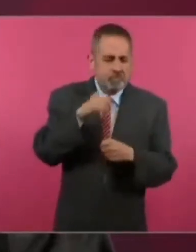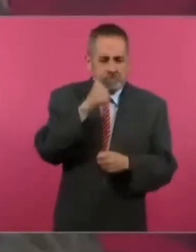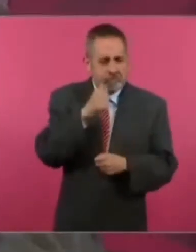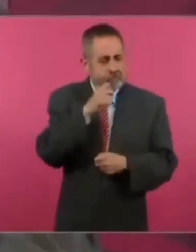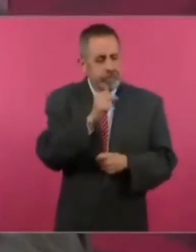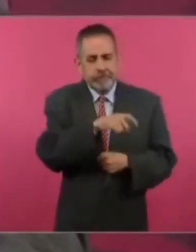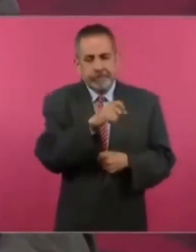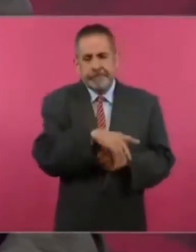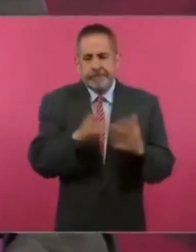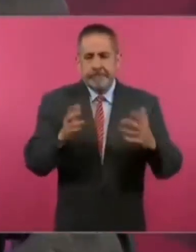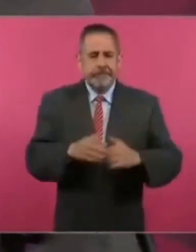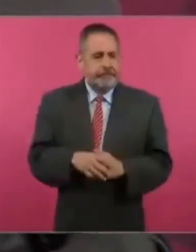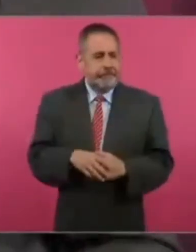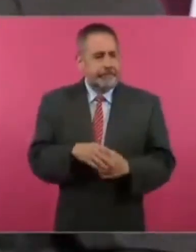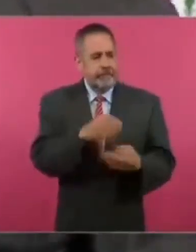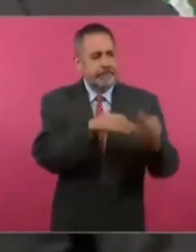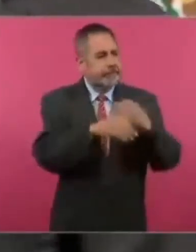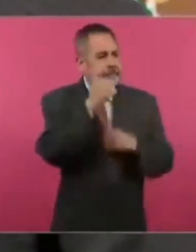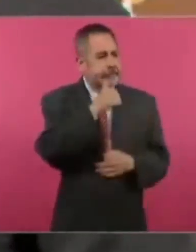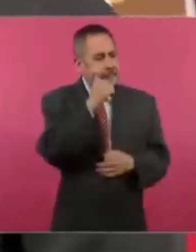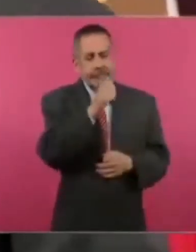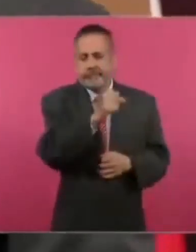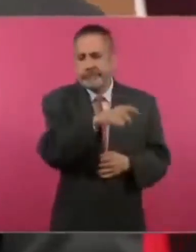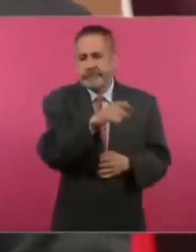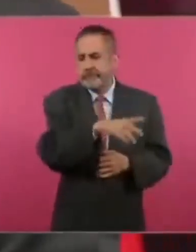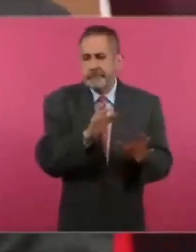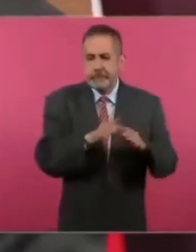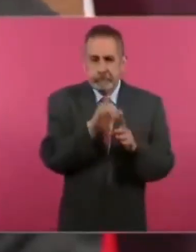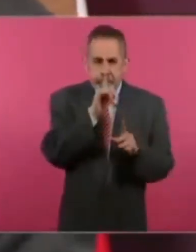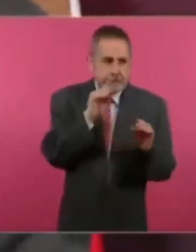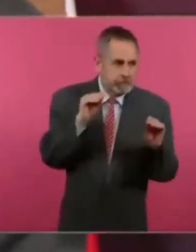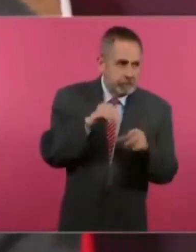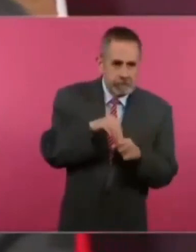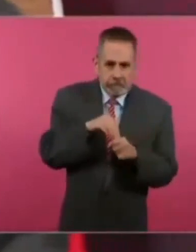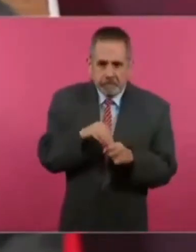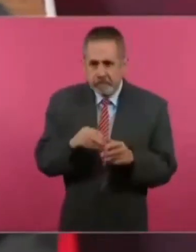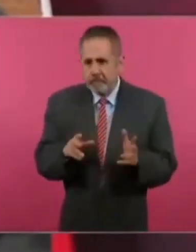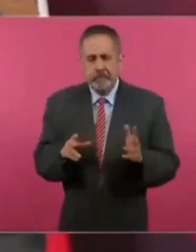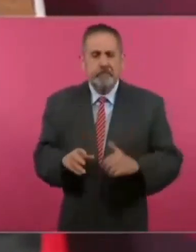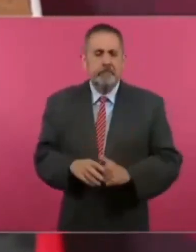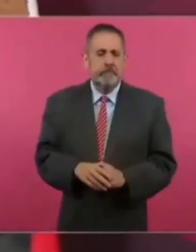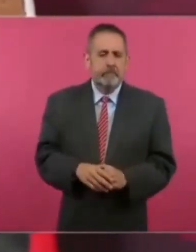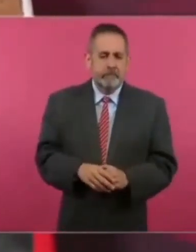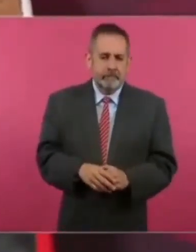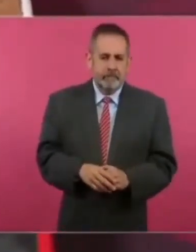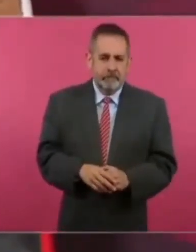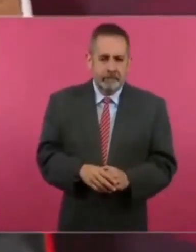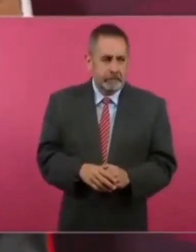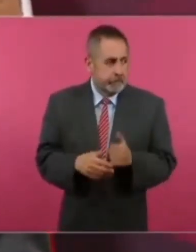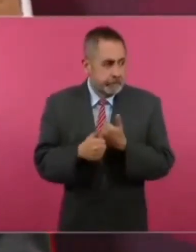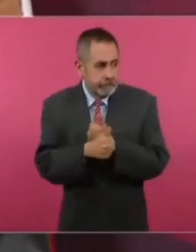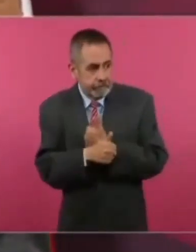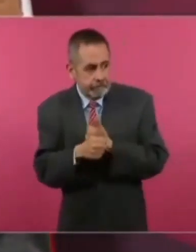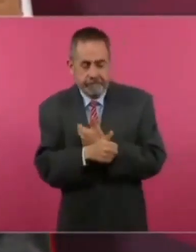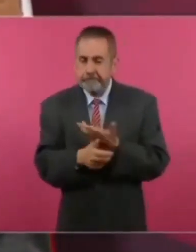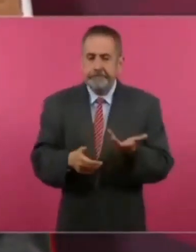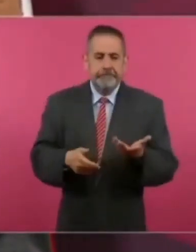Todo se manejaba en silencio, en lo oscurito.